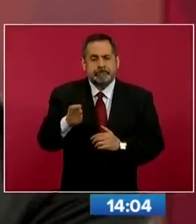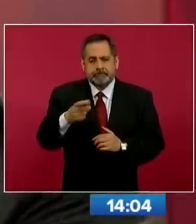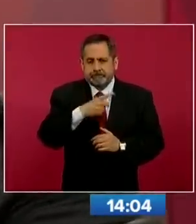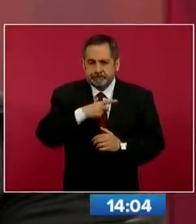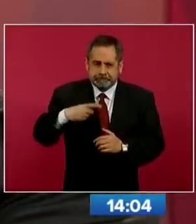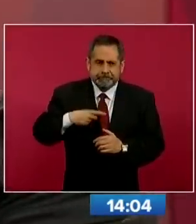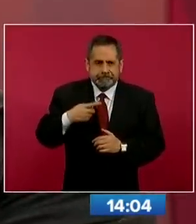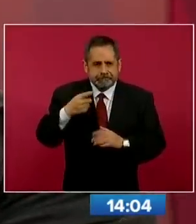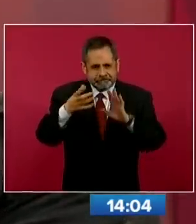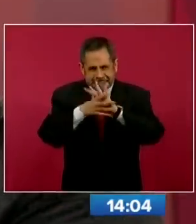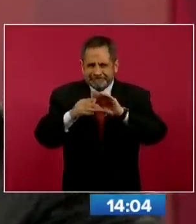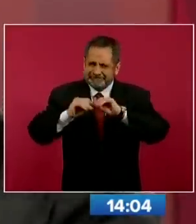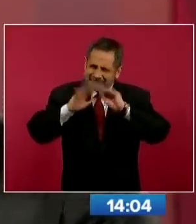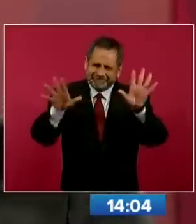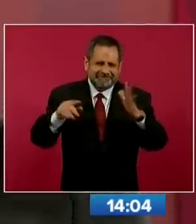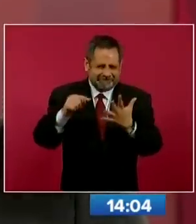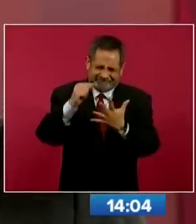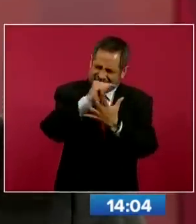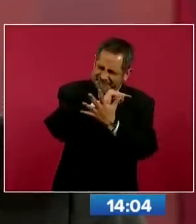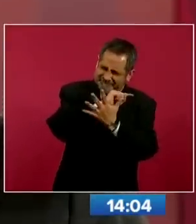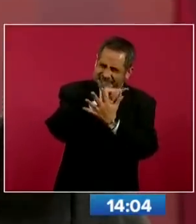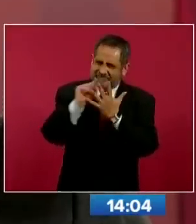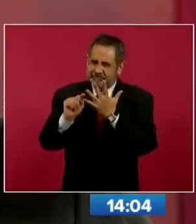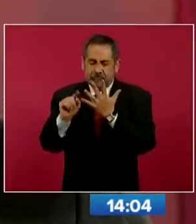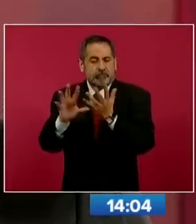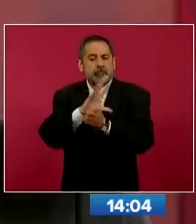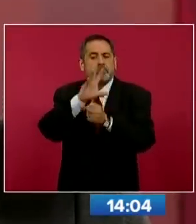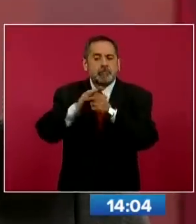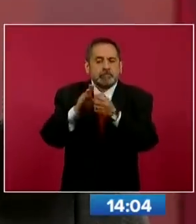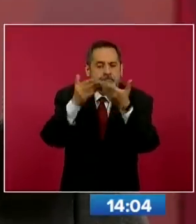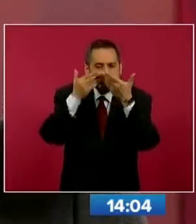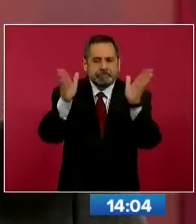que conocer toda la verdad.